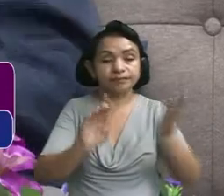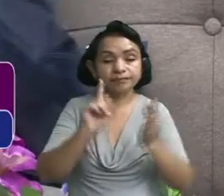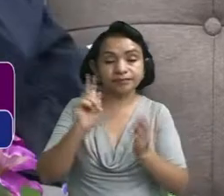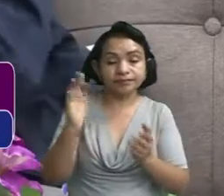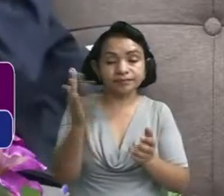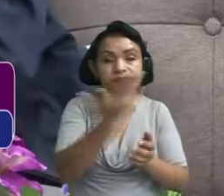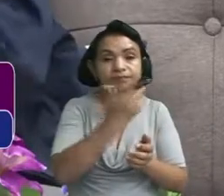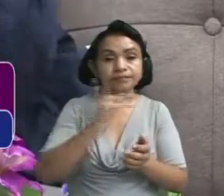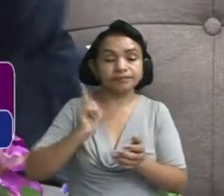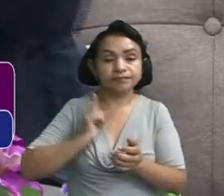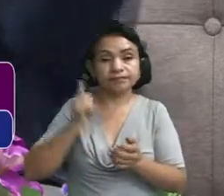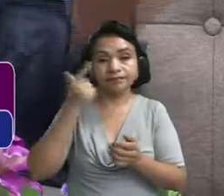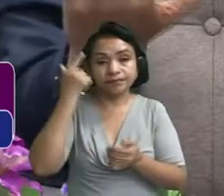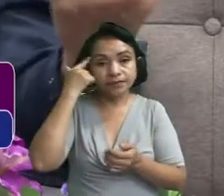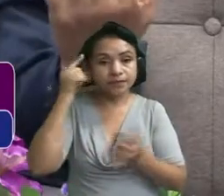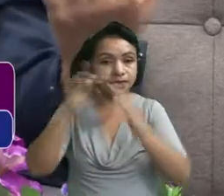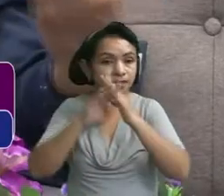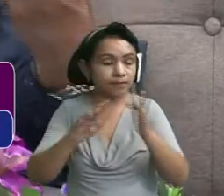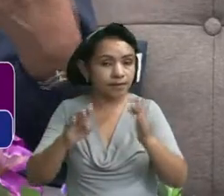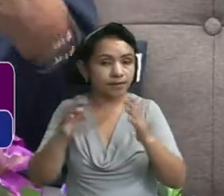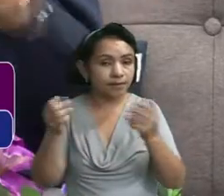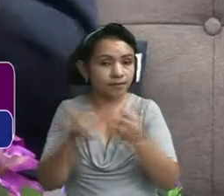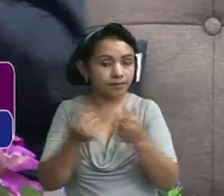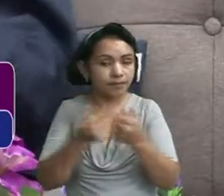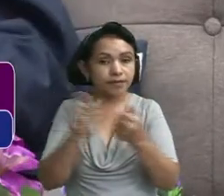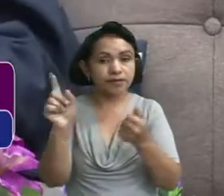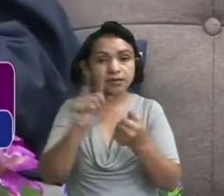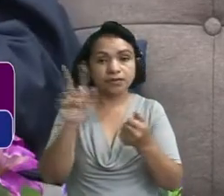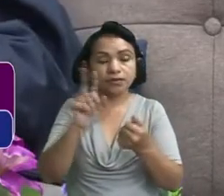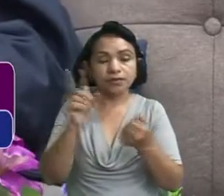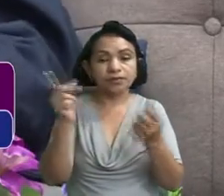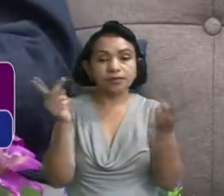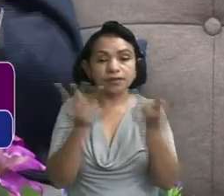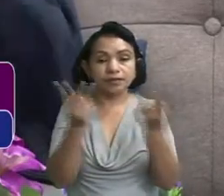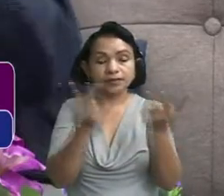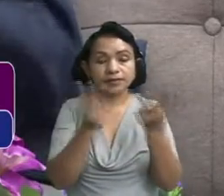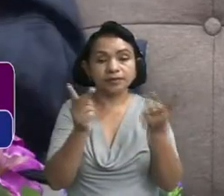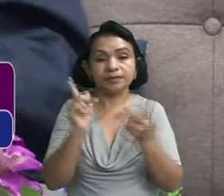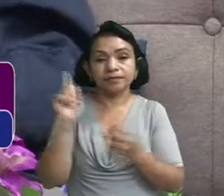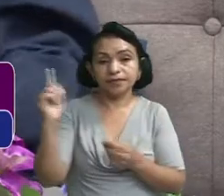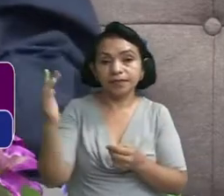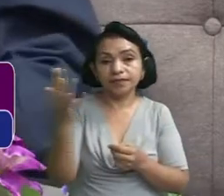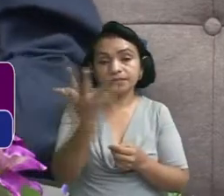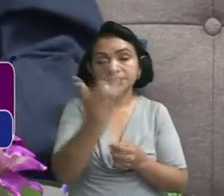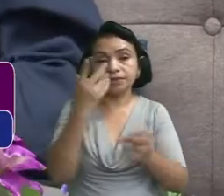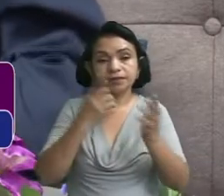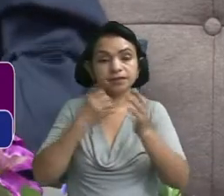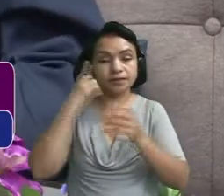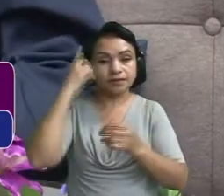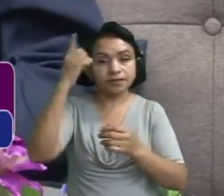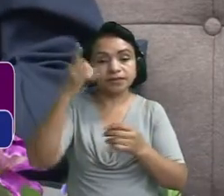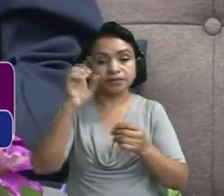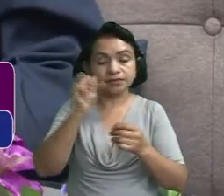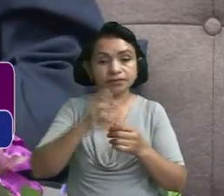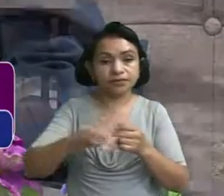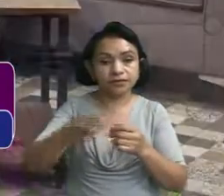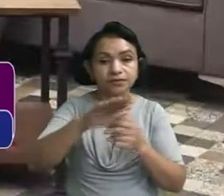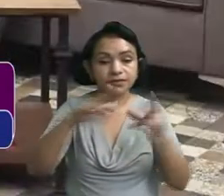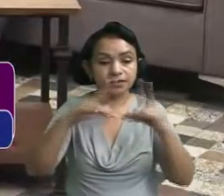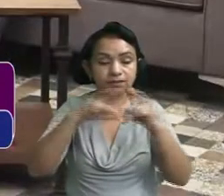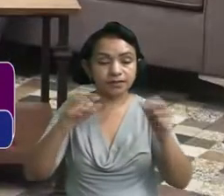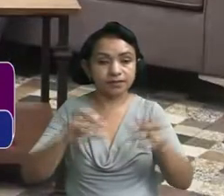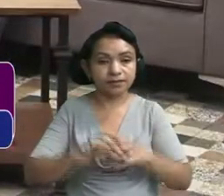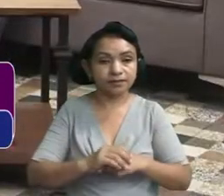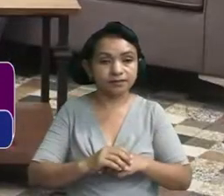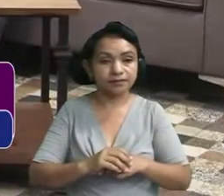nosotros tenemos que pensar la paz no solo para que no haya violencia, sino para que haya convivencia y para que todos aportemos al desarrollo social de Nicaragua. Diputado, en